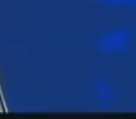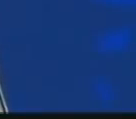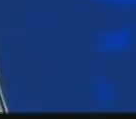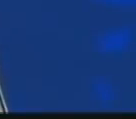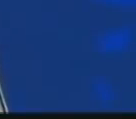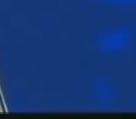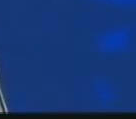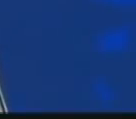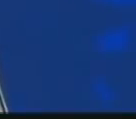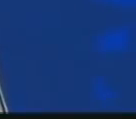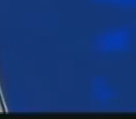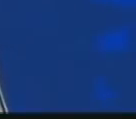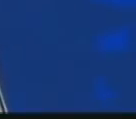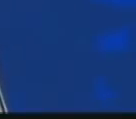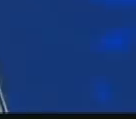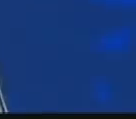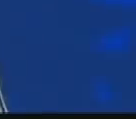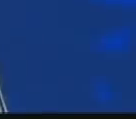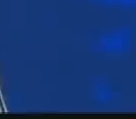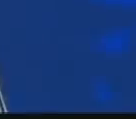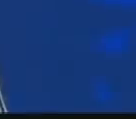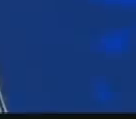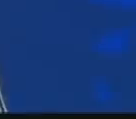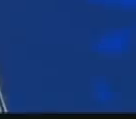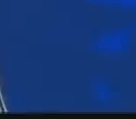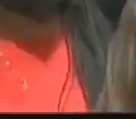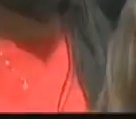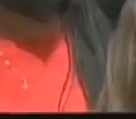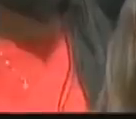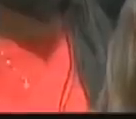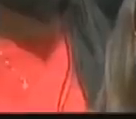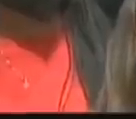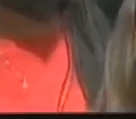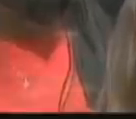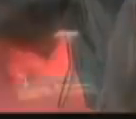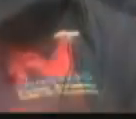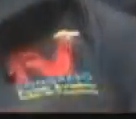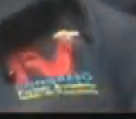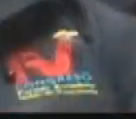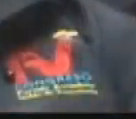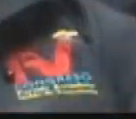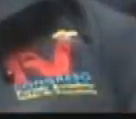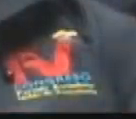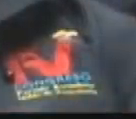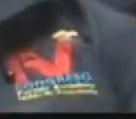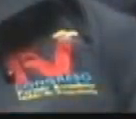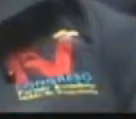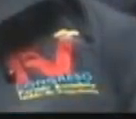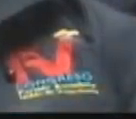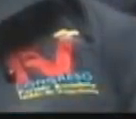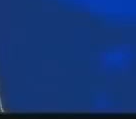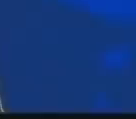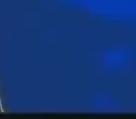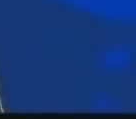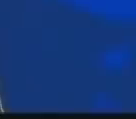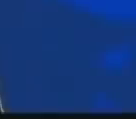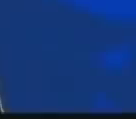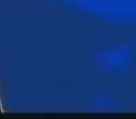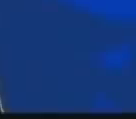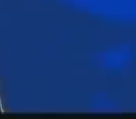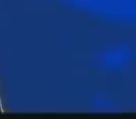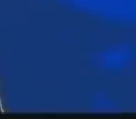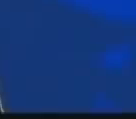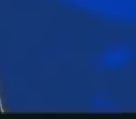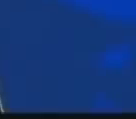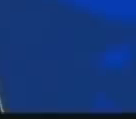importantes de la coyuntura, para tomar decisiones y seguir avanzando, como una forma de recoger lo que anda en las calles, ¿no?